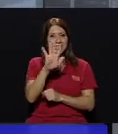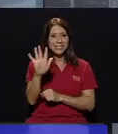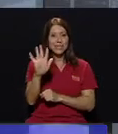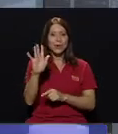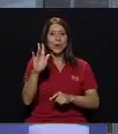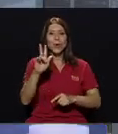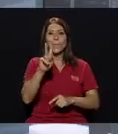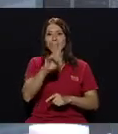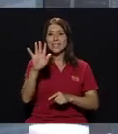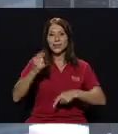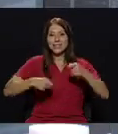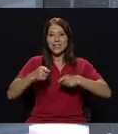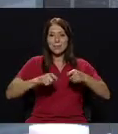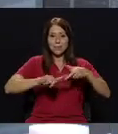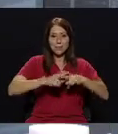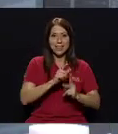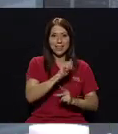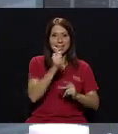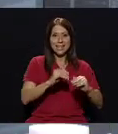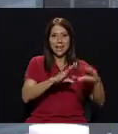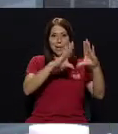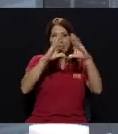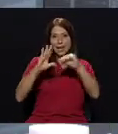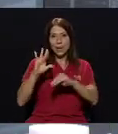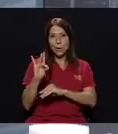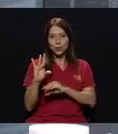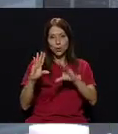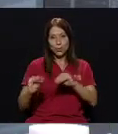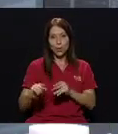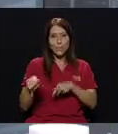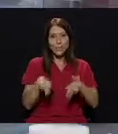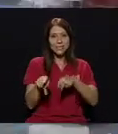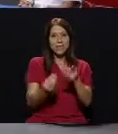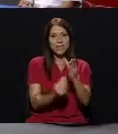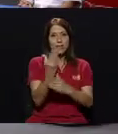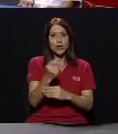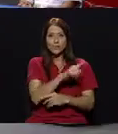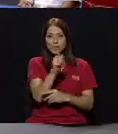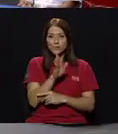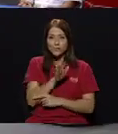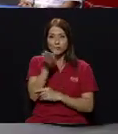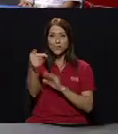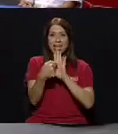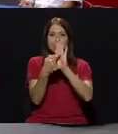en Expo Miel. Allá lo esperamos. Muchas gracias, hasta pronto.